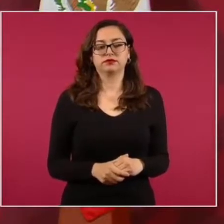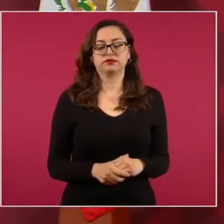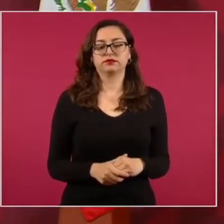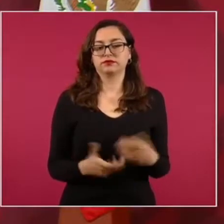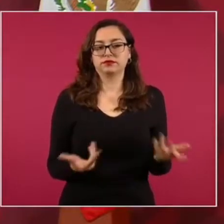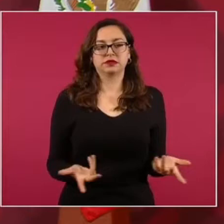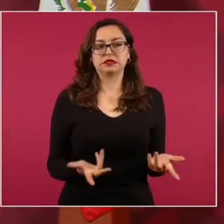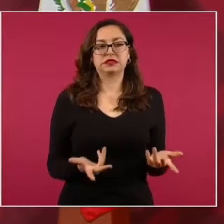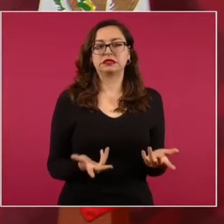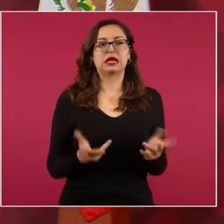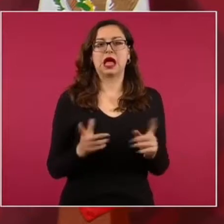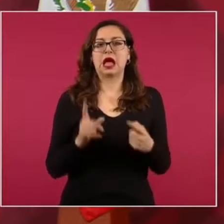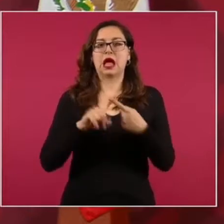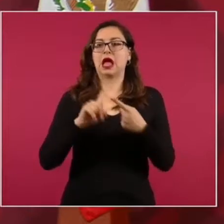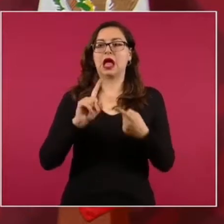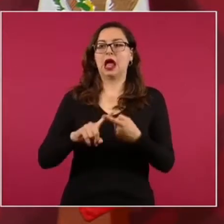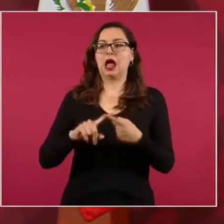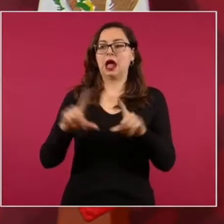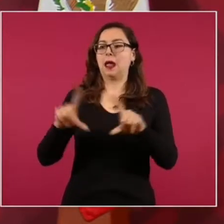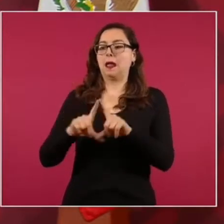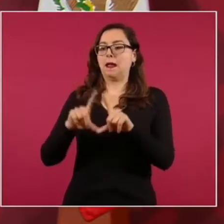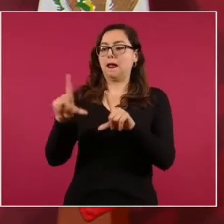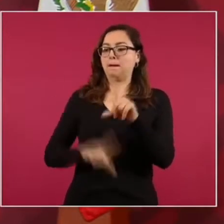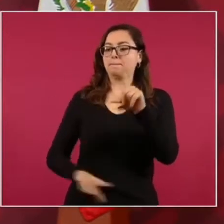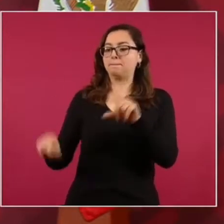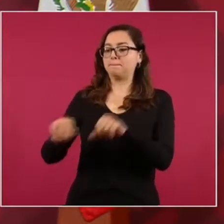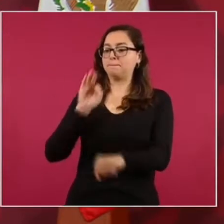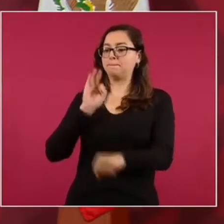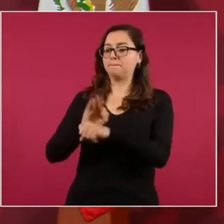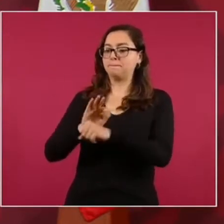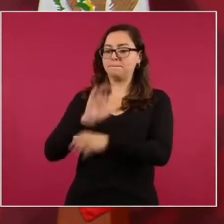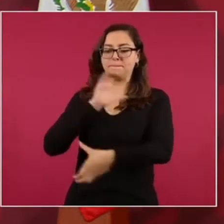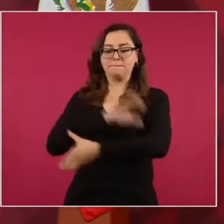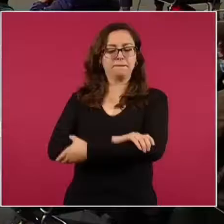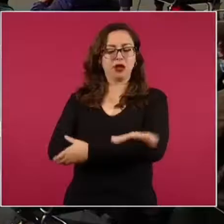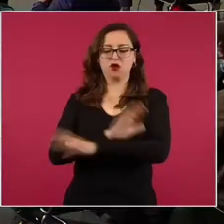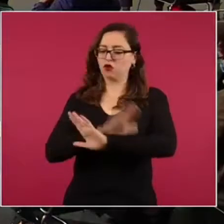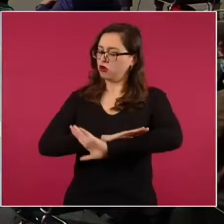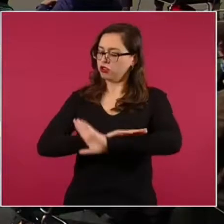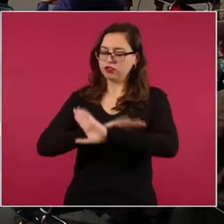ni la de la corrupción por México, ¿cómo se llamaba la otra?